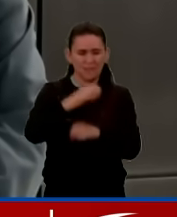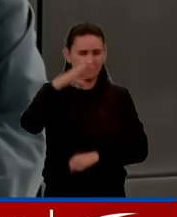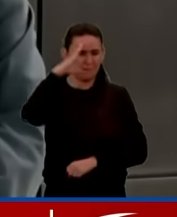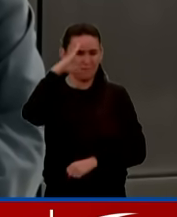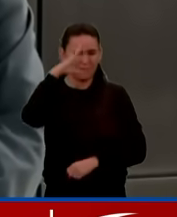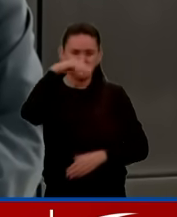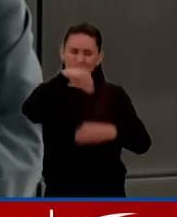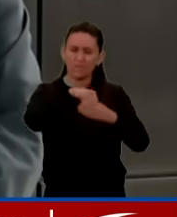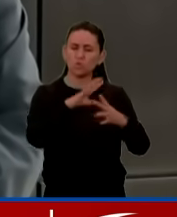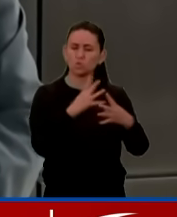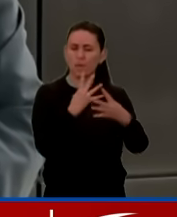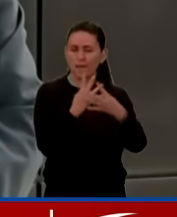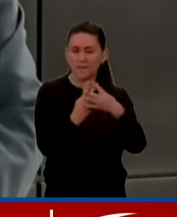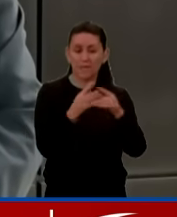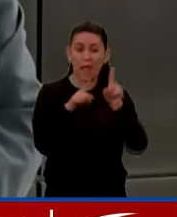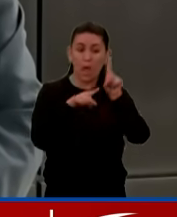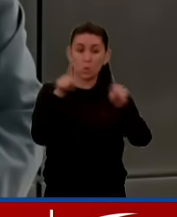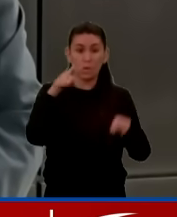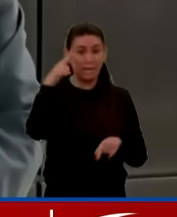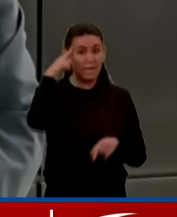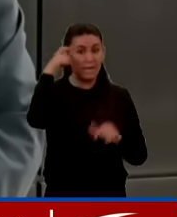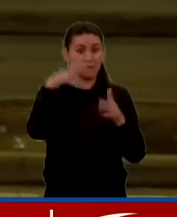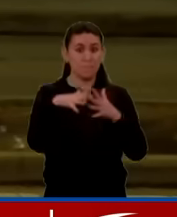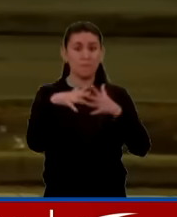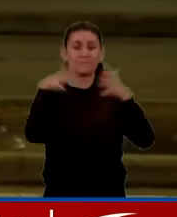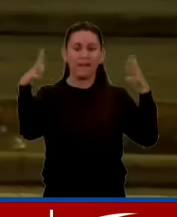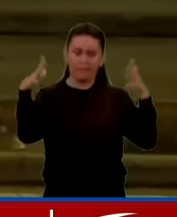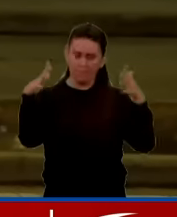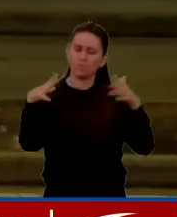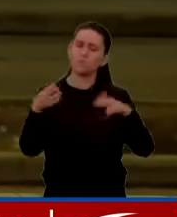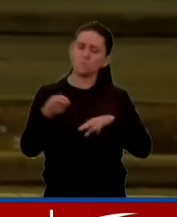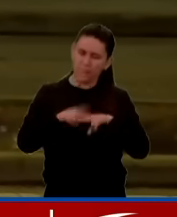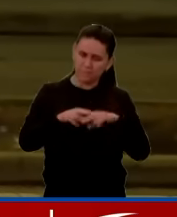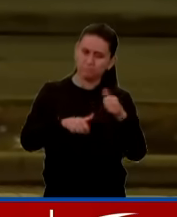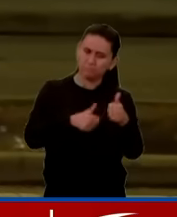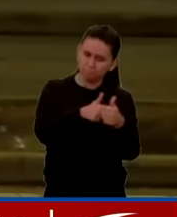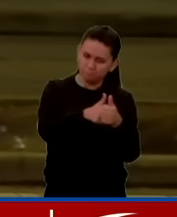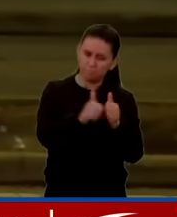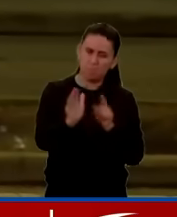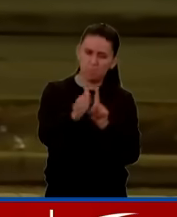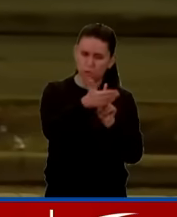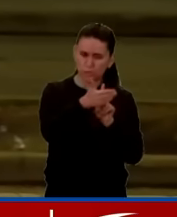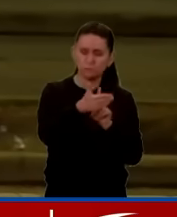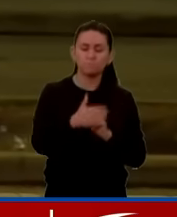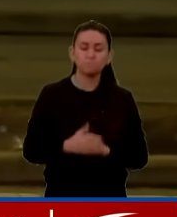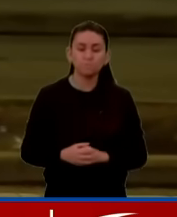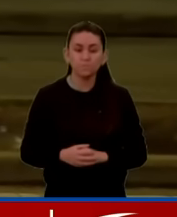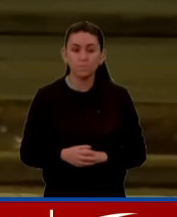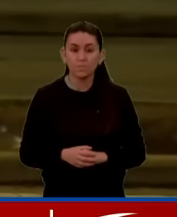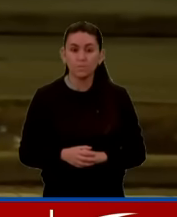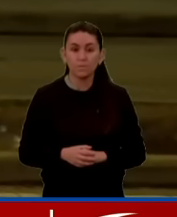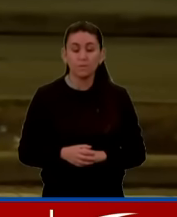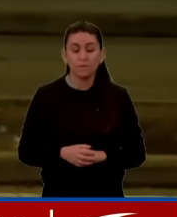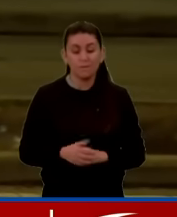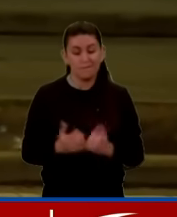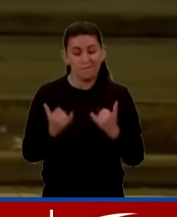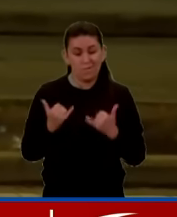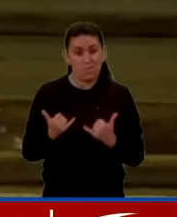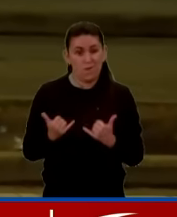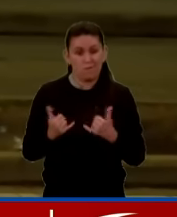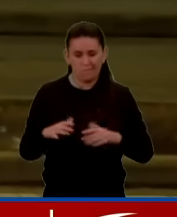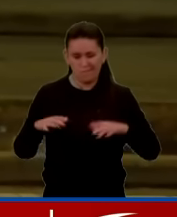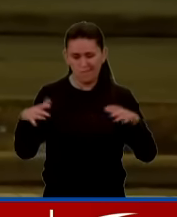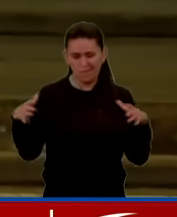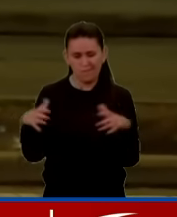que tienen más riesgos de seguridad. a este trabajo que están adelantando